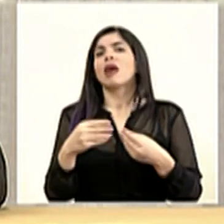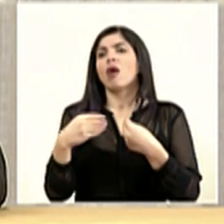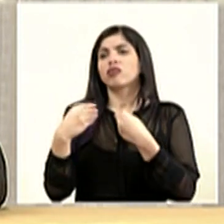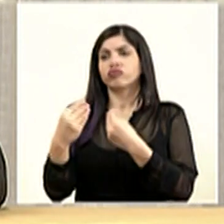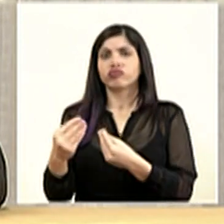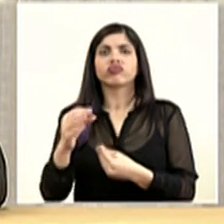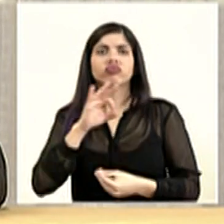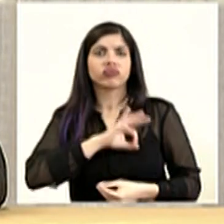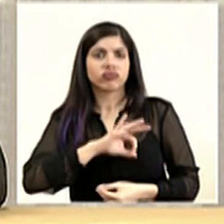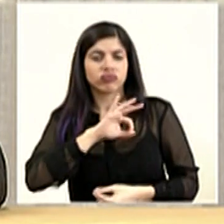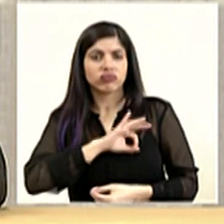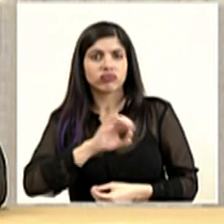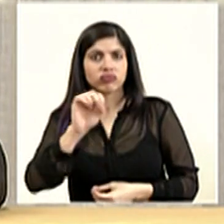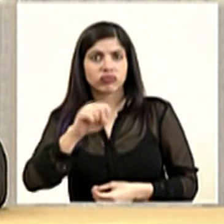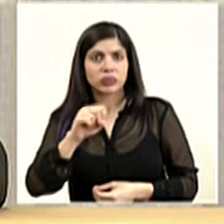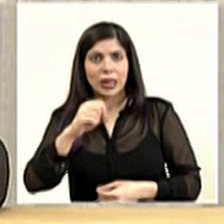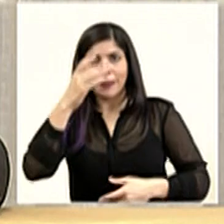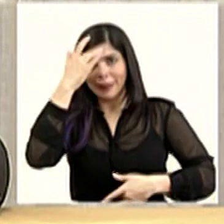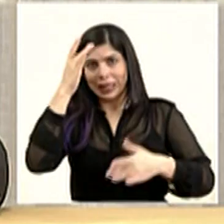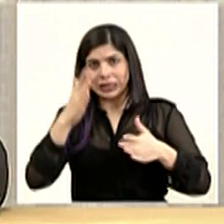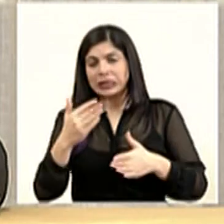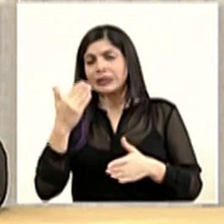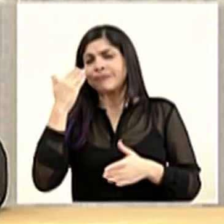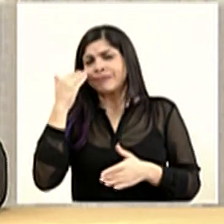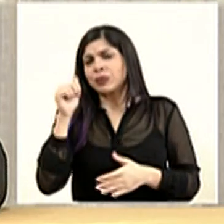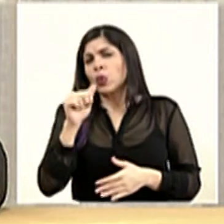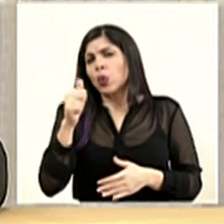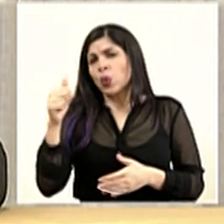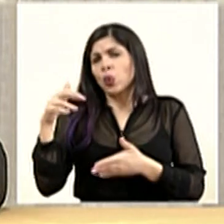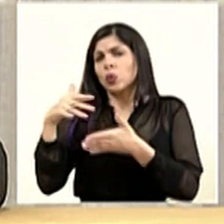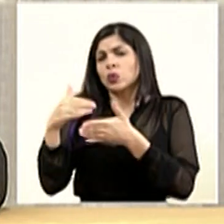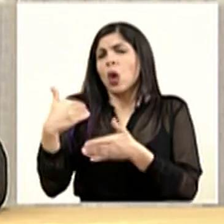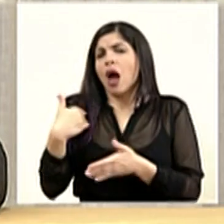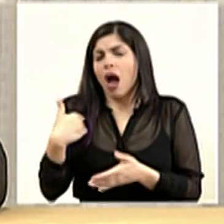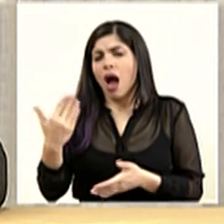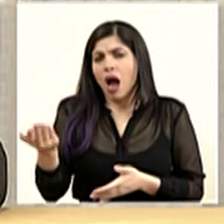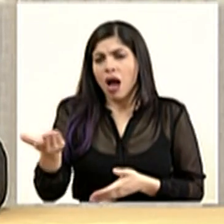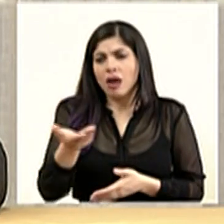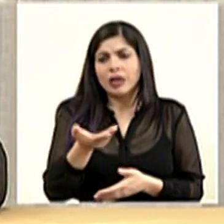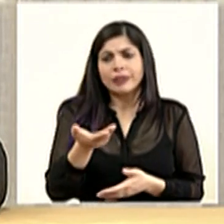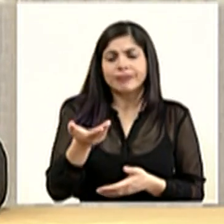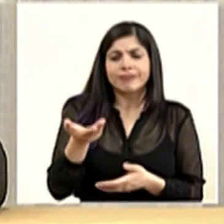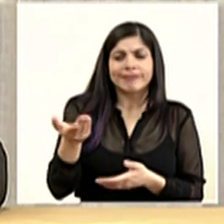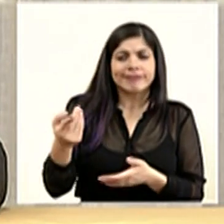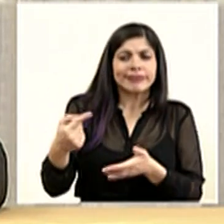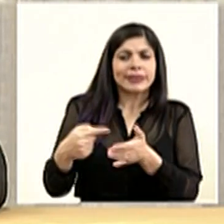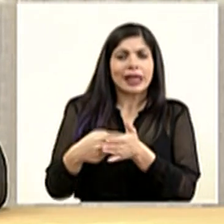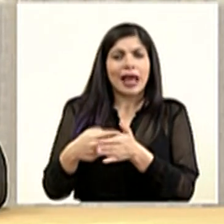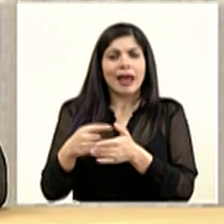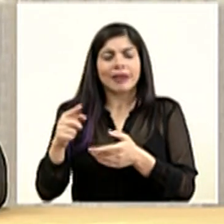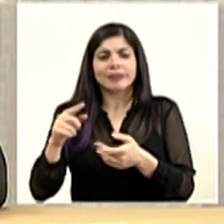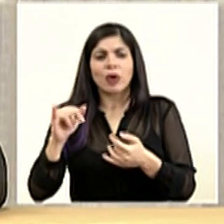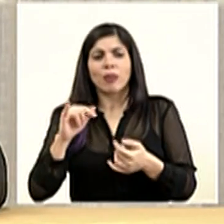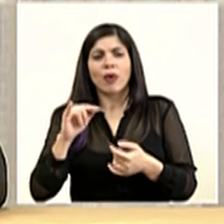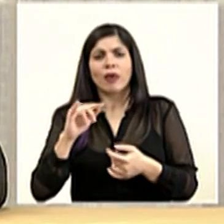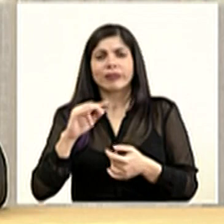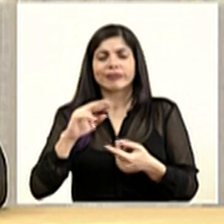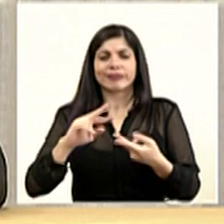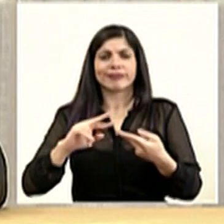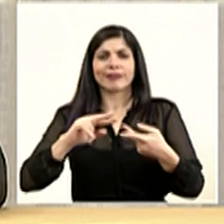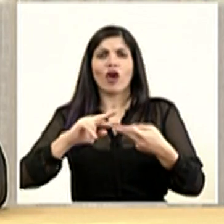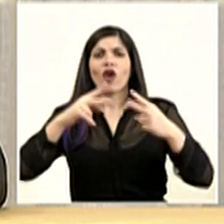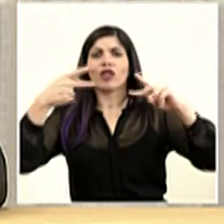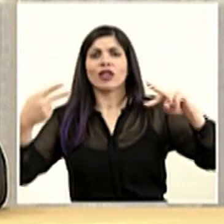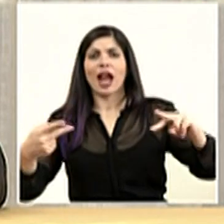efecto beneficioso en los pacientes. Yo sé que hay otros estudios que han puesto o que han eventualmente contradicho lo que han encontrado